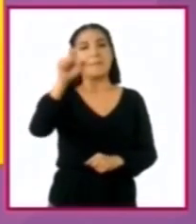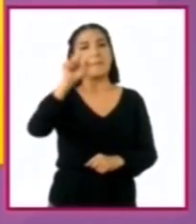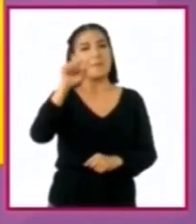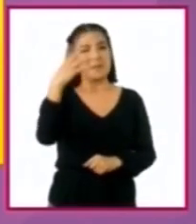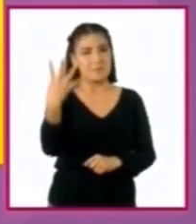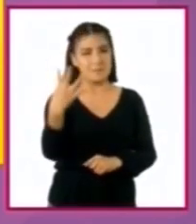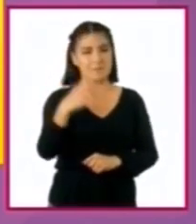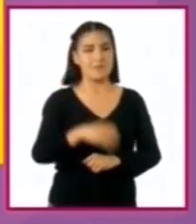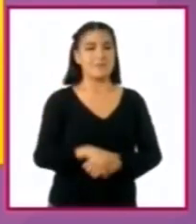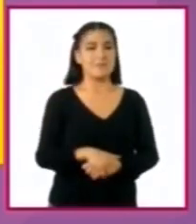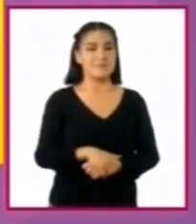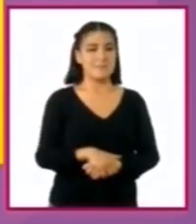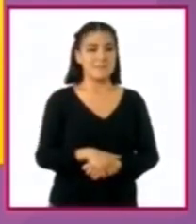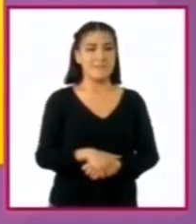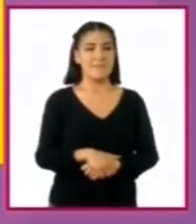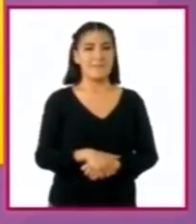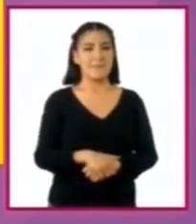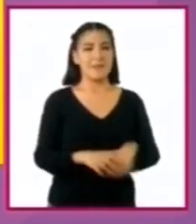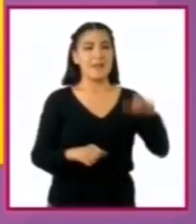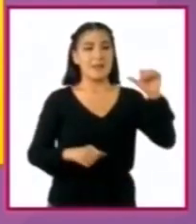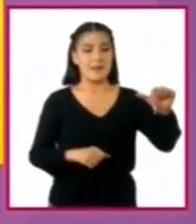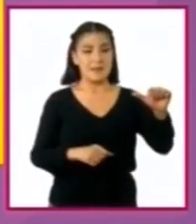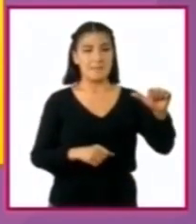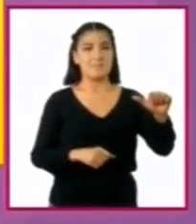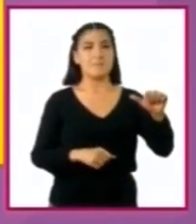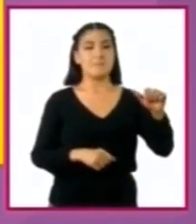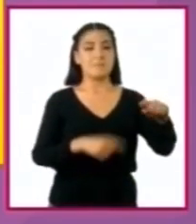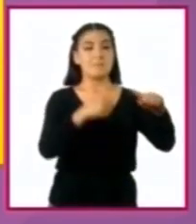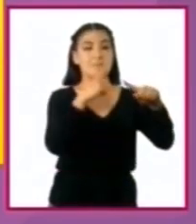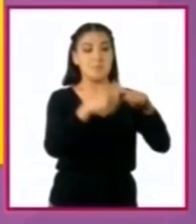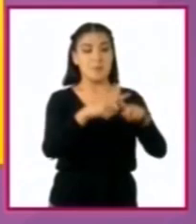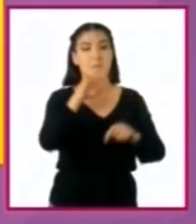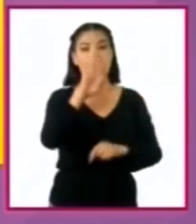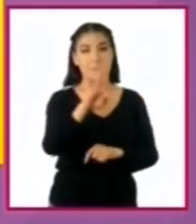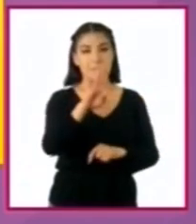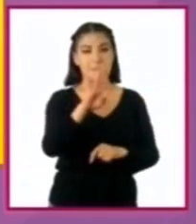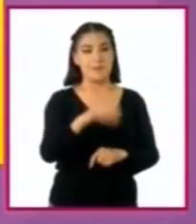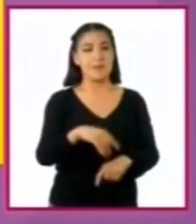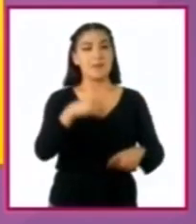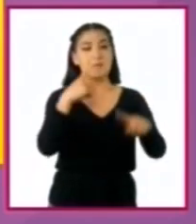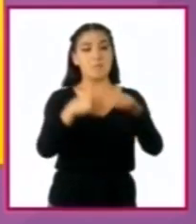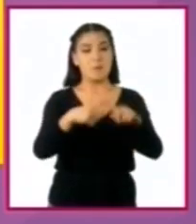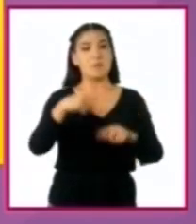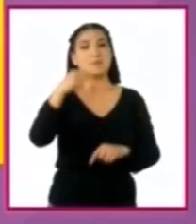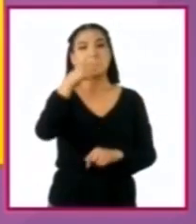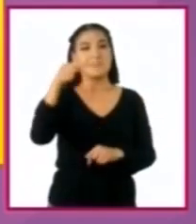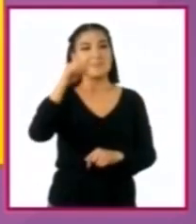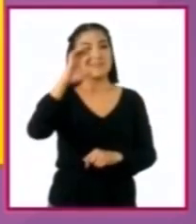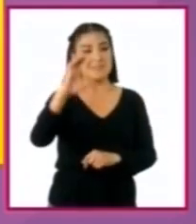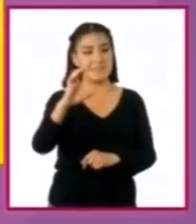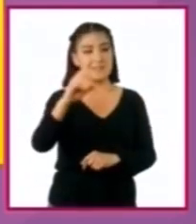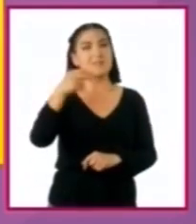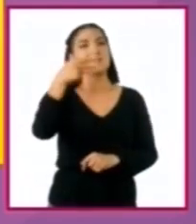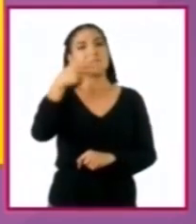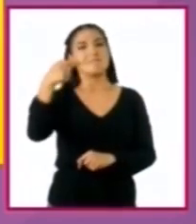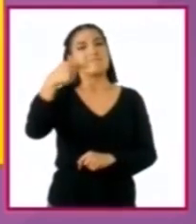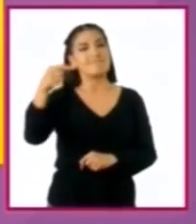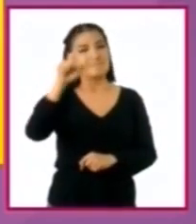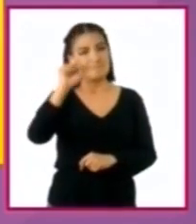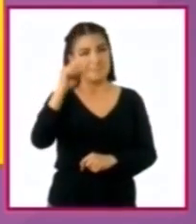24. A positivo por B positivo por C negativo es igual a menos